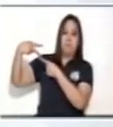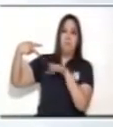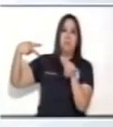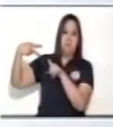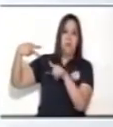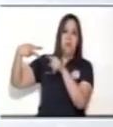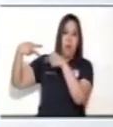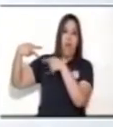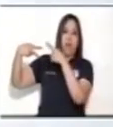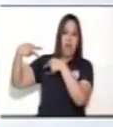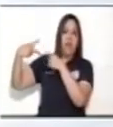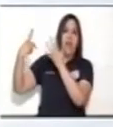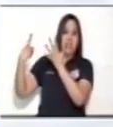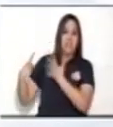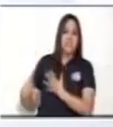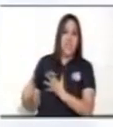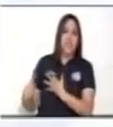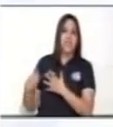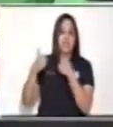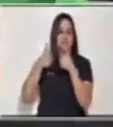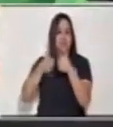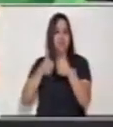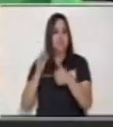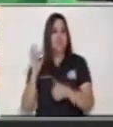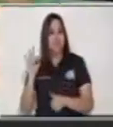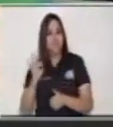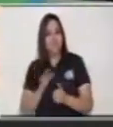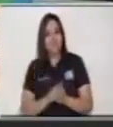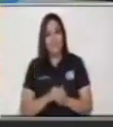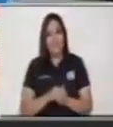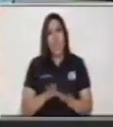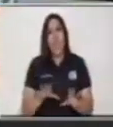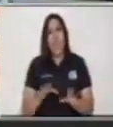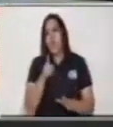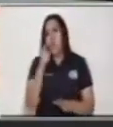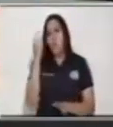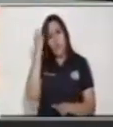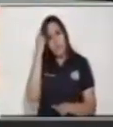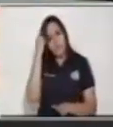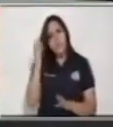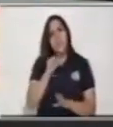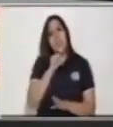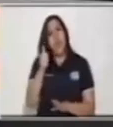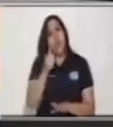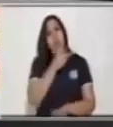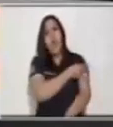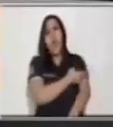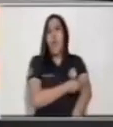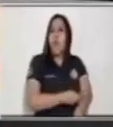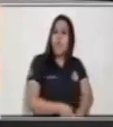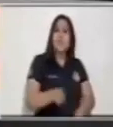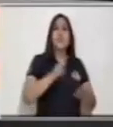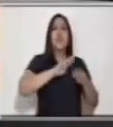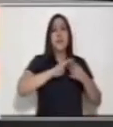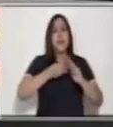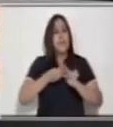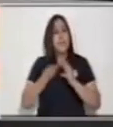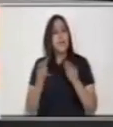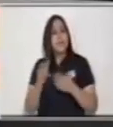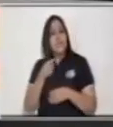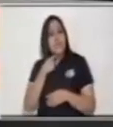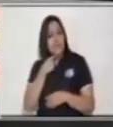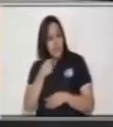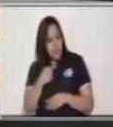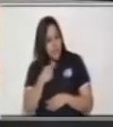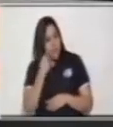Seis. Excelente. ¿Puedes pensar en alguna otra historia matemática que nos sirva para hacer grupos de